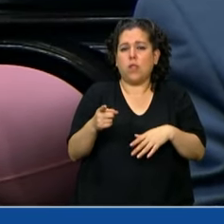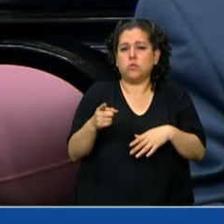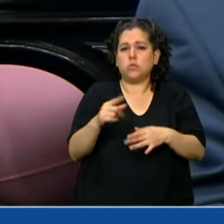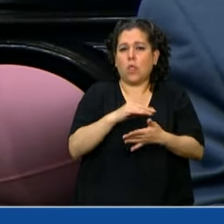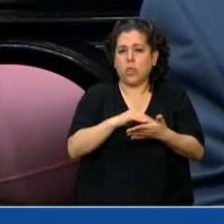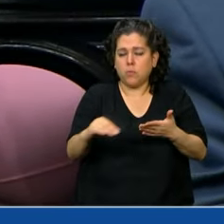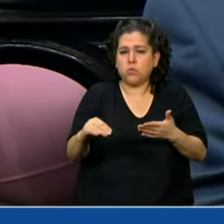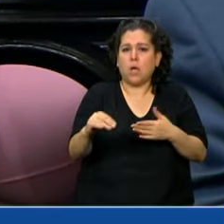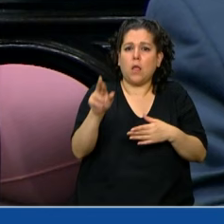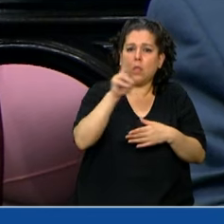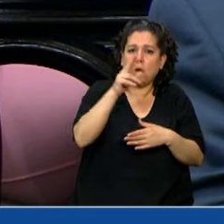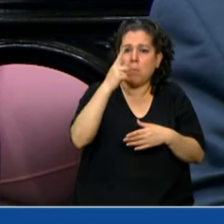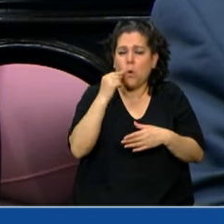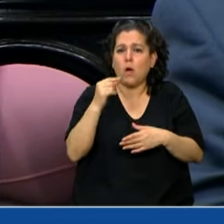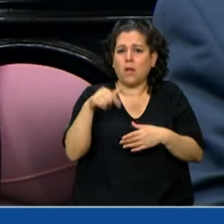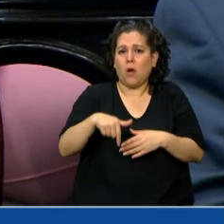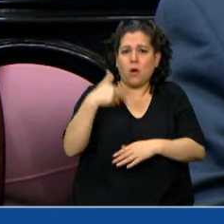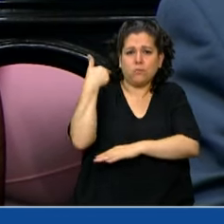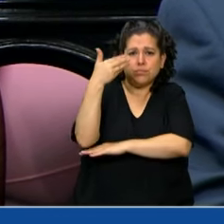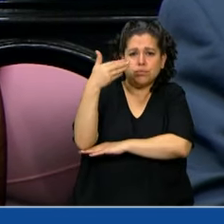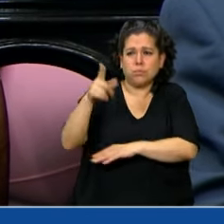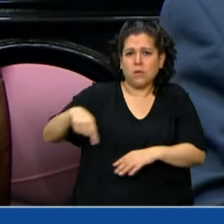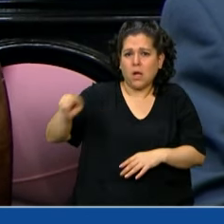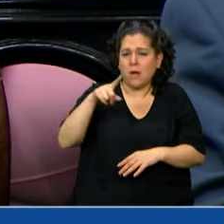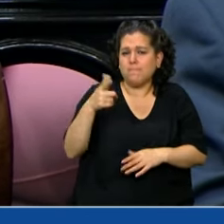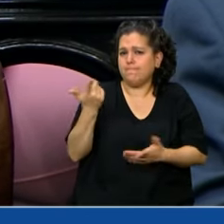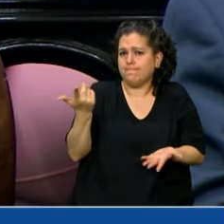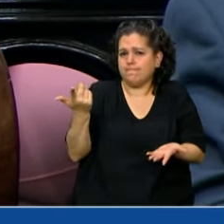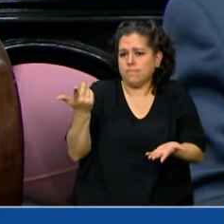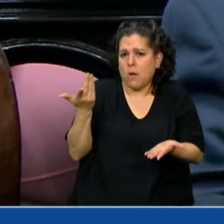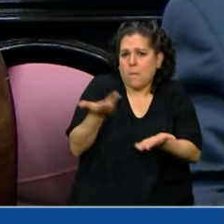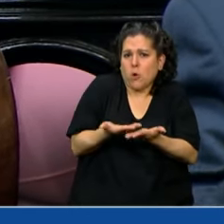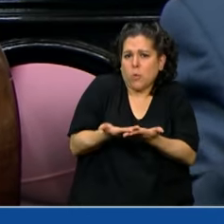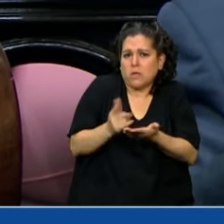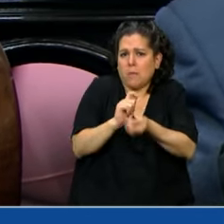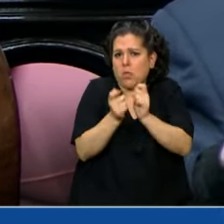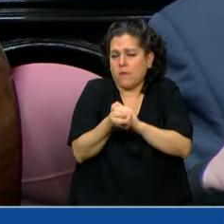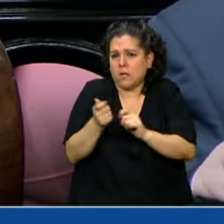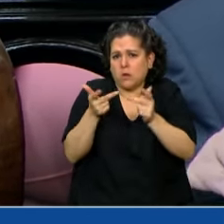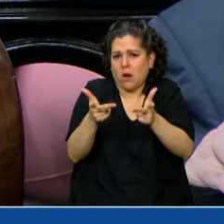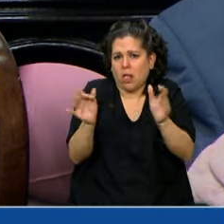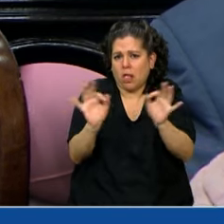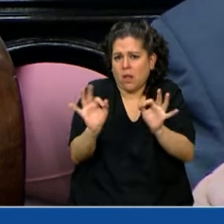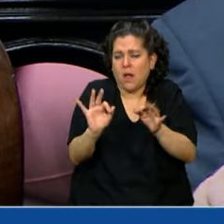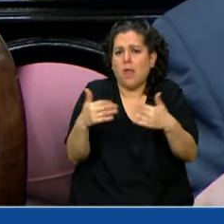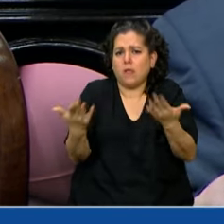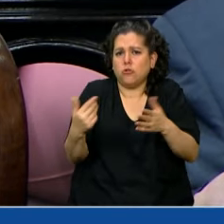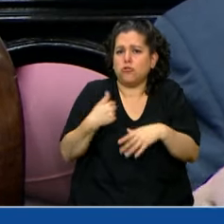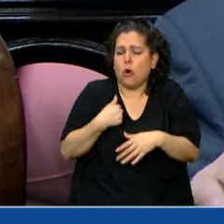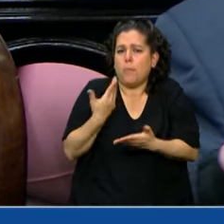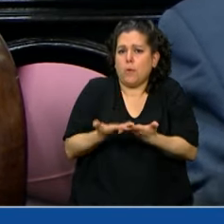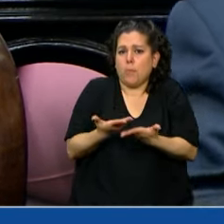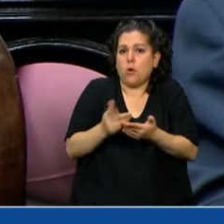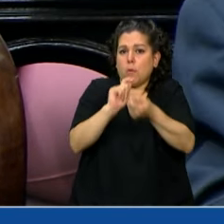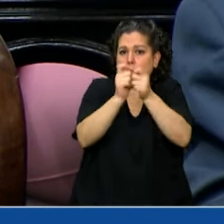diputados y las diputadas que están haciendo uso de la palabra no están planteando modificaciones al texto entonces lo que yo propongo es que si no